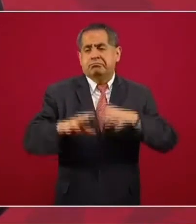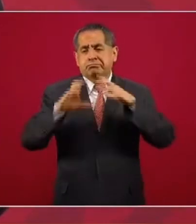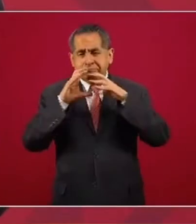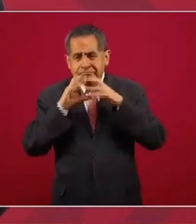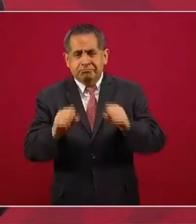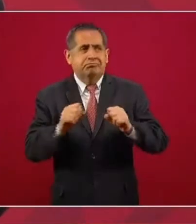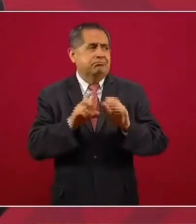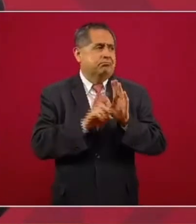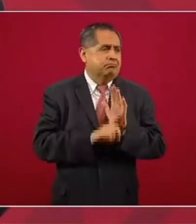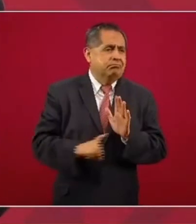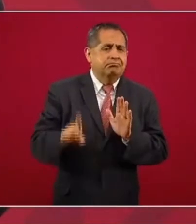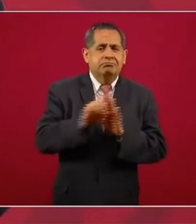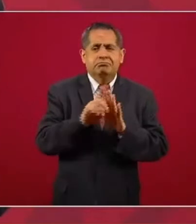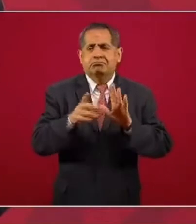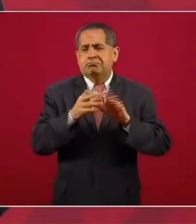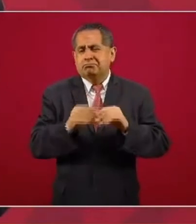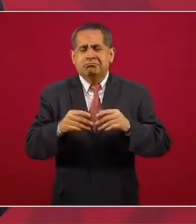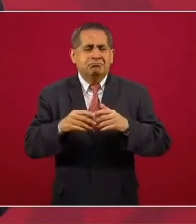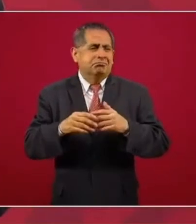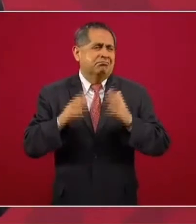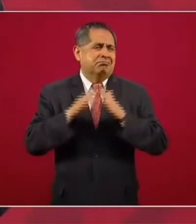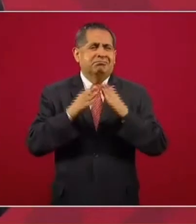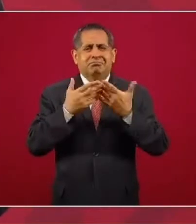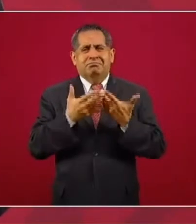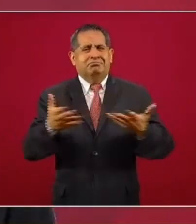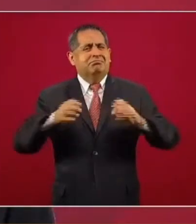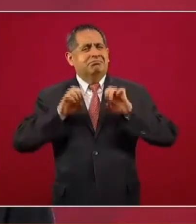ranchos, departamentos, residencias,